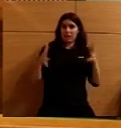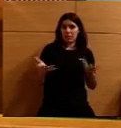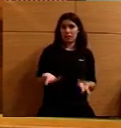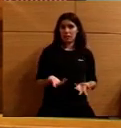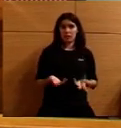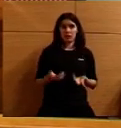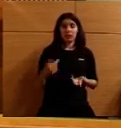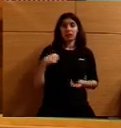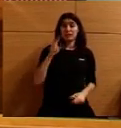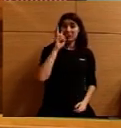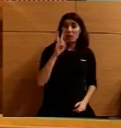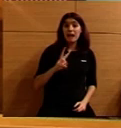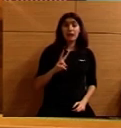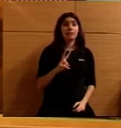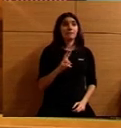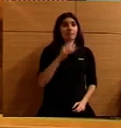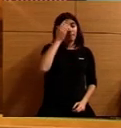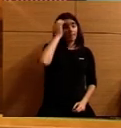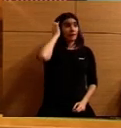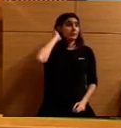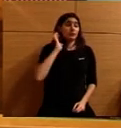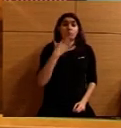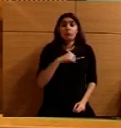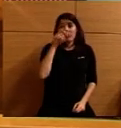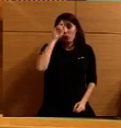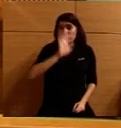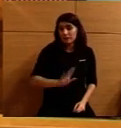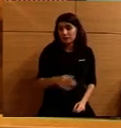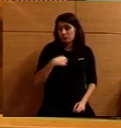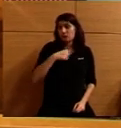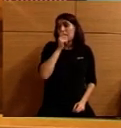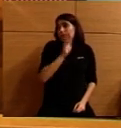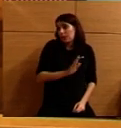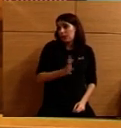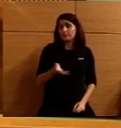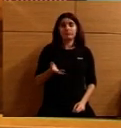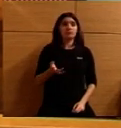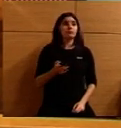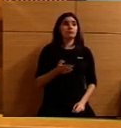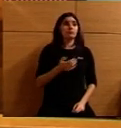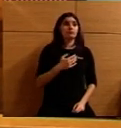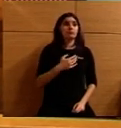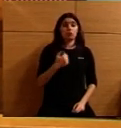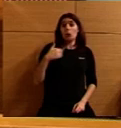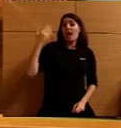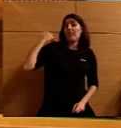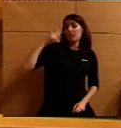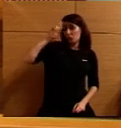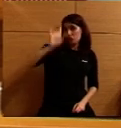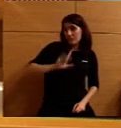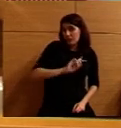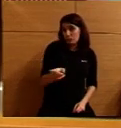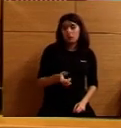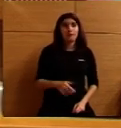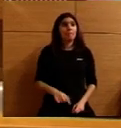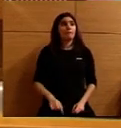provincia. Le voy a leer, porque igual usted... porque no lo sabe, que no pasa nada. Yo tampoco lo sabía hasta que un día lo